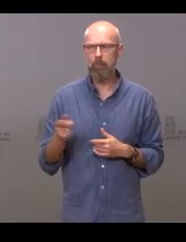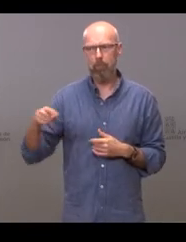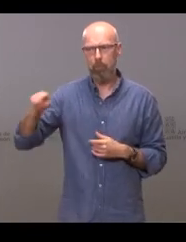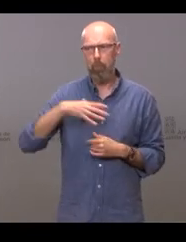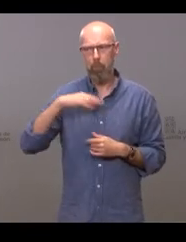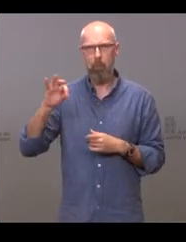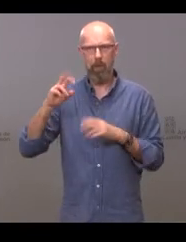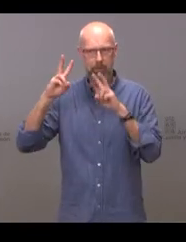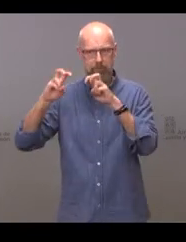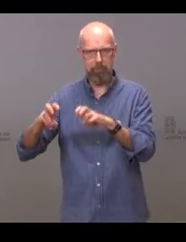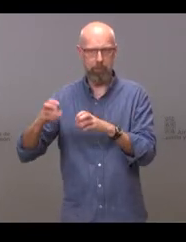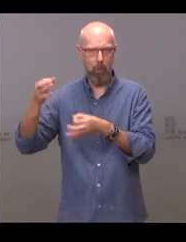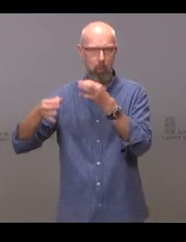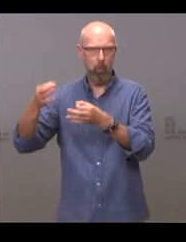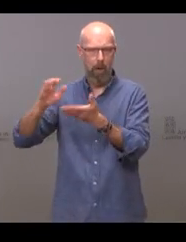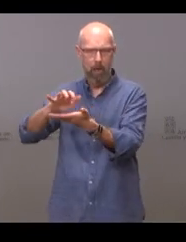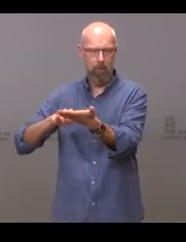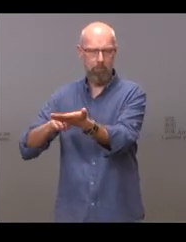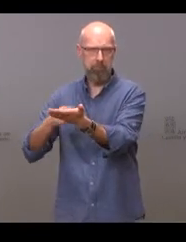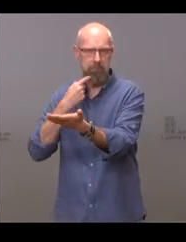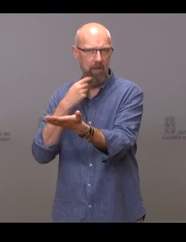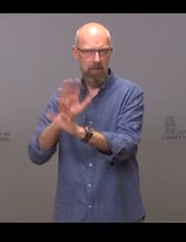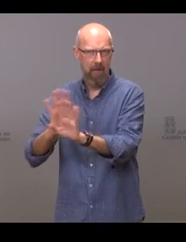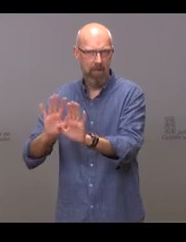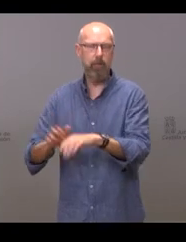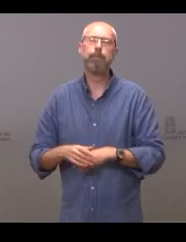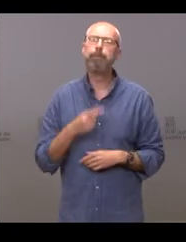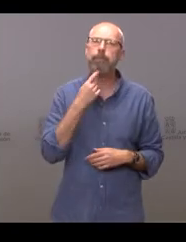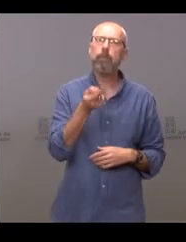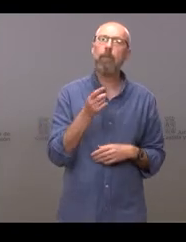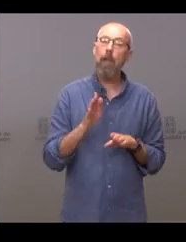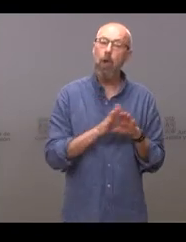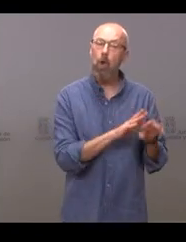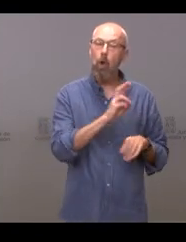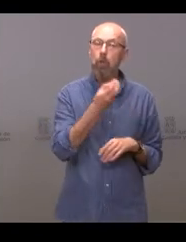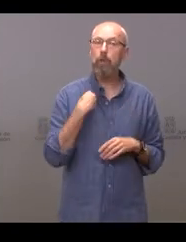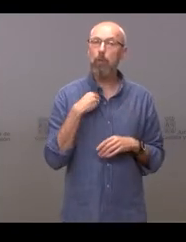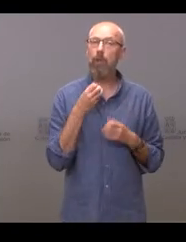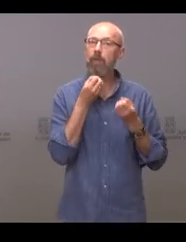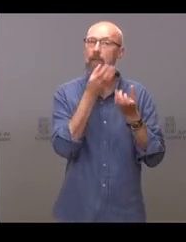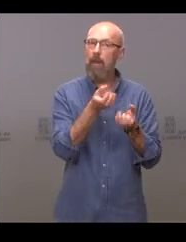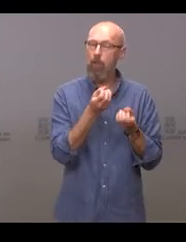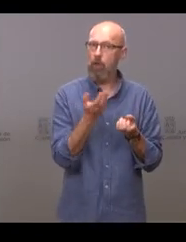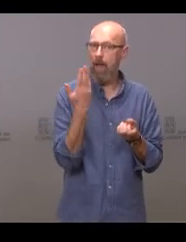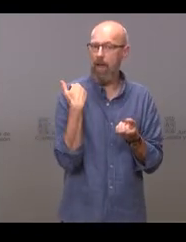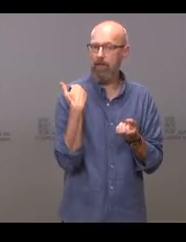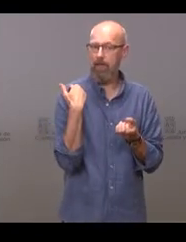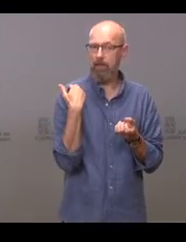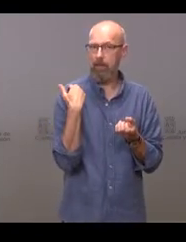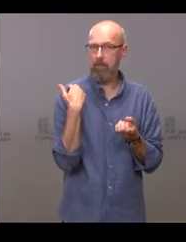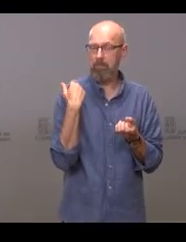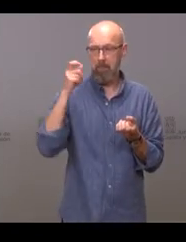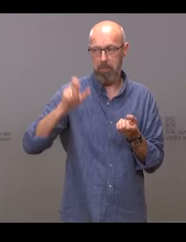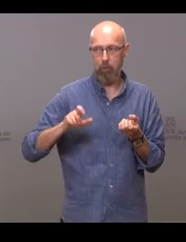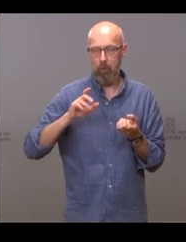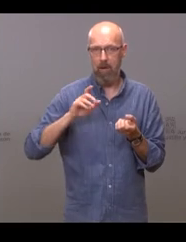autos respecto del resto tanto para las declaraciones de ayer de es la persona que usted me